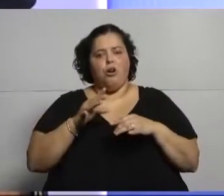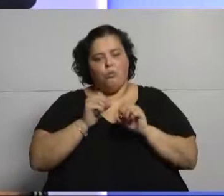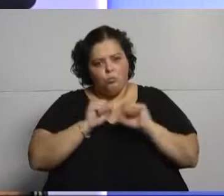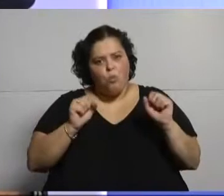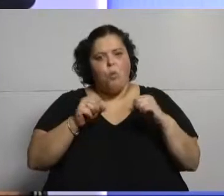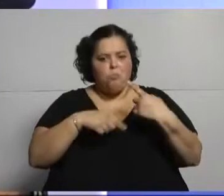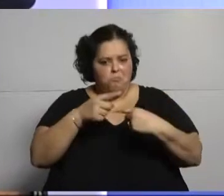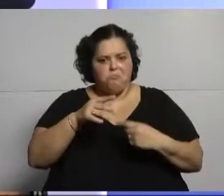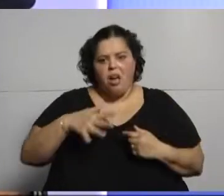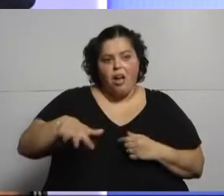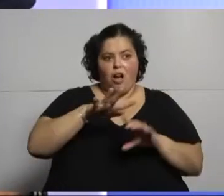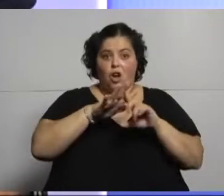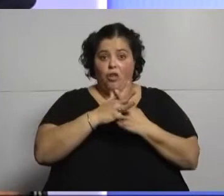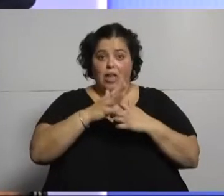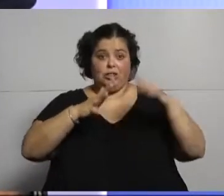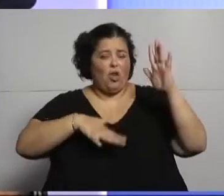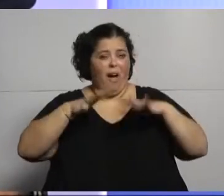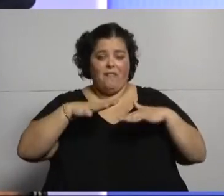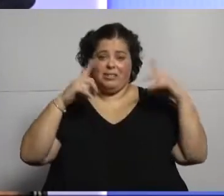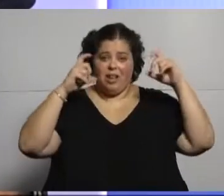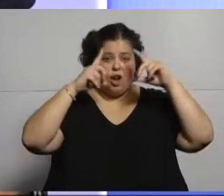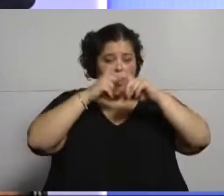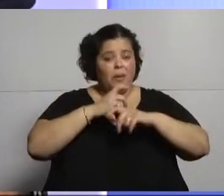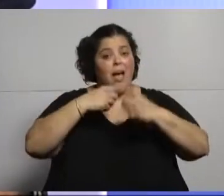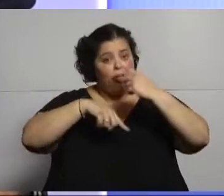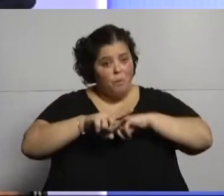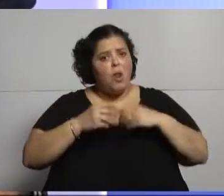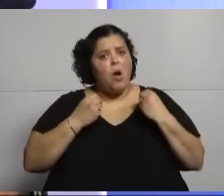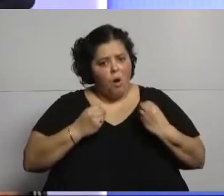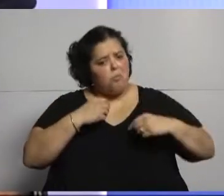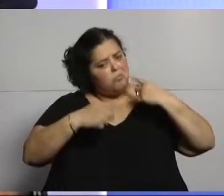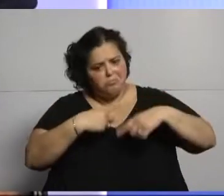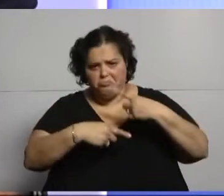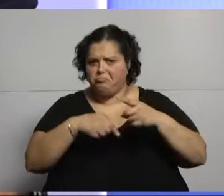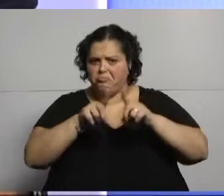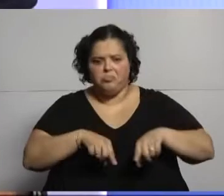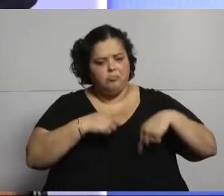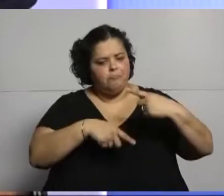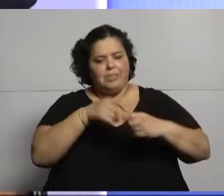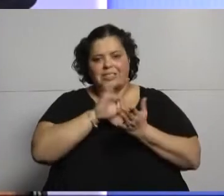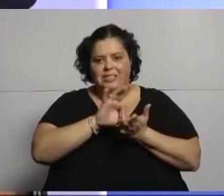en contextos críticos, y cómo pudieron mantener esos servicios y los esfuerzos que pudieron hacer.